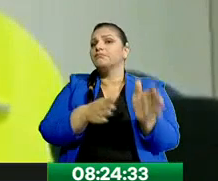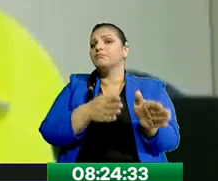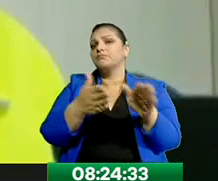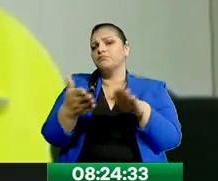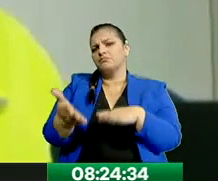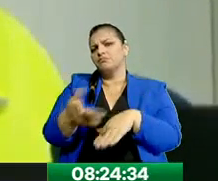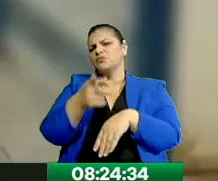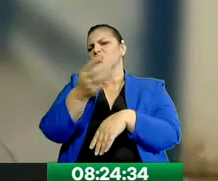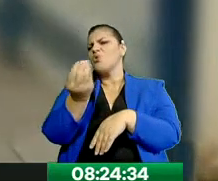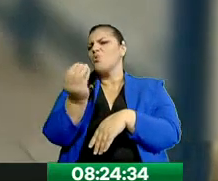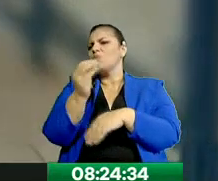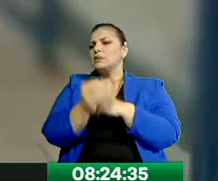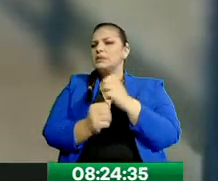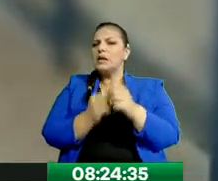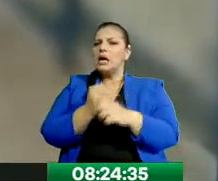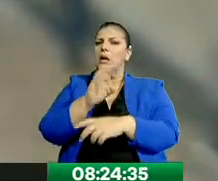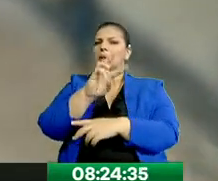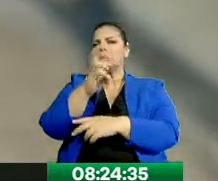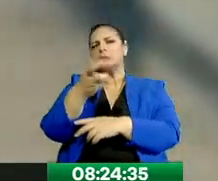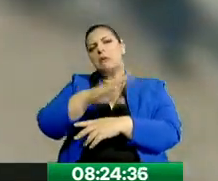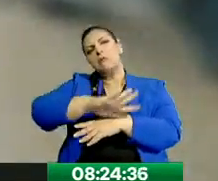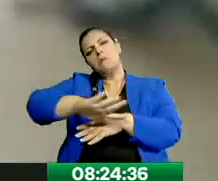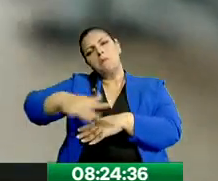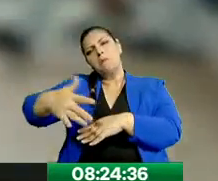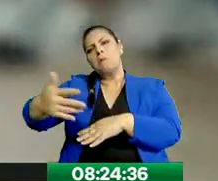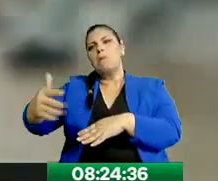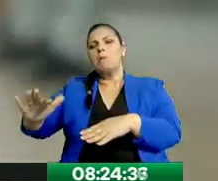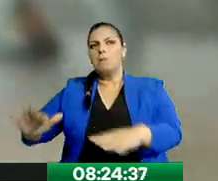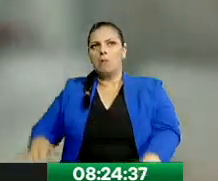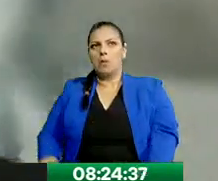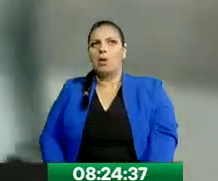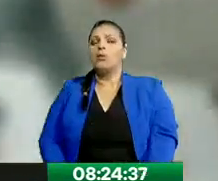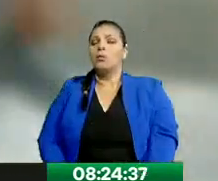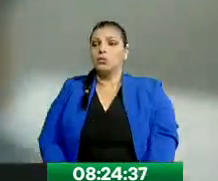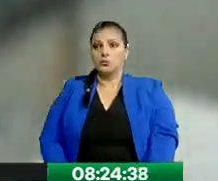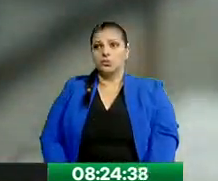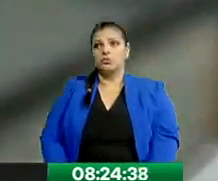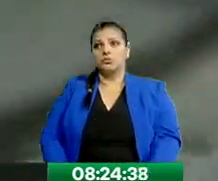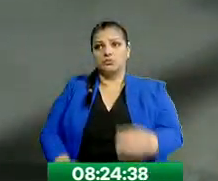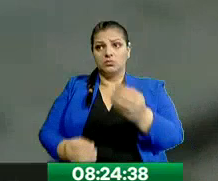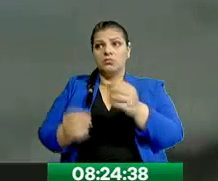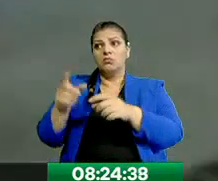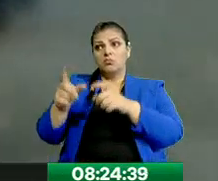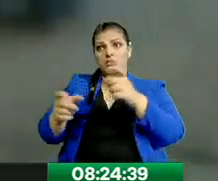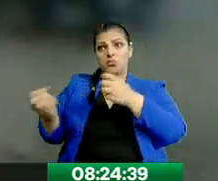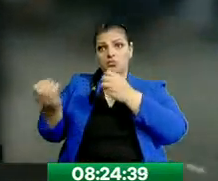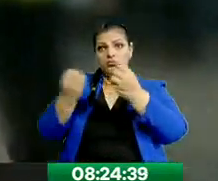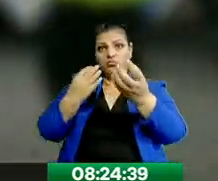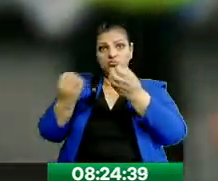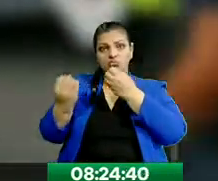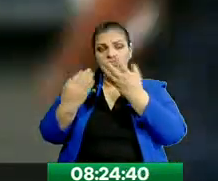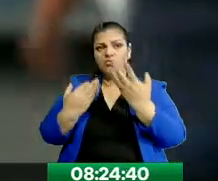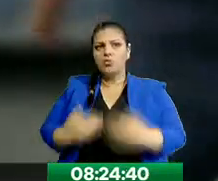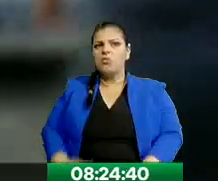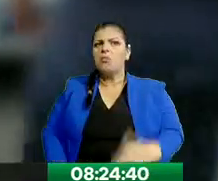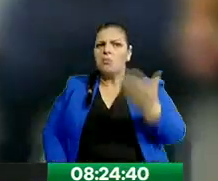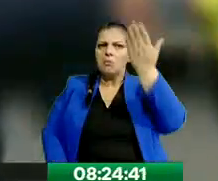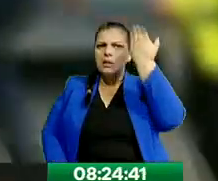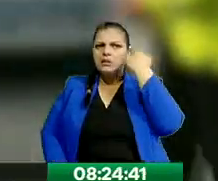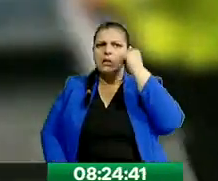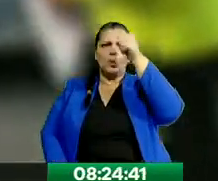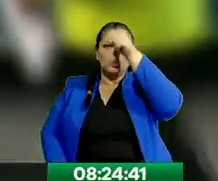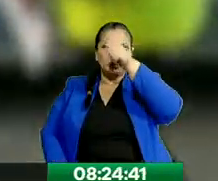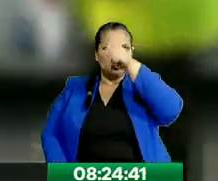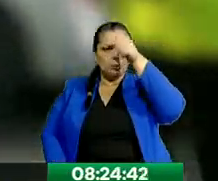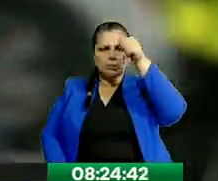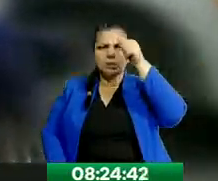de aproximadamente 16 años de edad. E indicaron que la última vez que la vieron con vida fue el día domingo aproximadamente a las 18